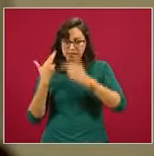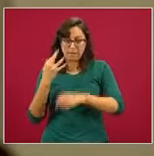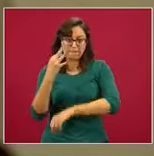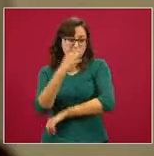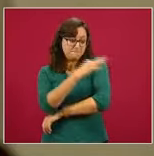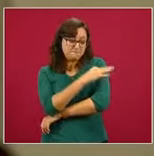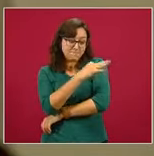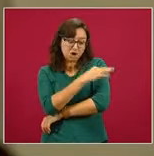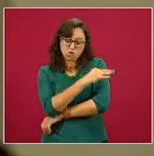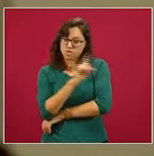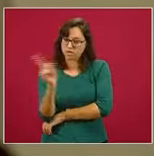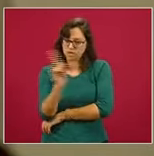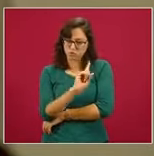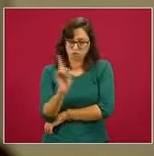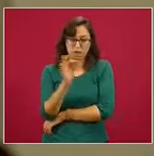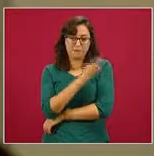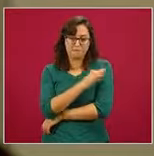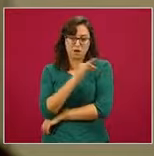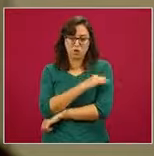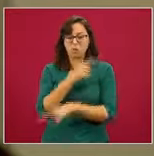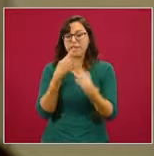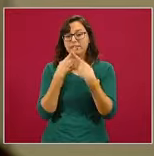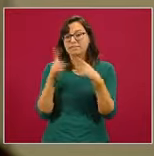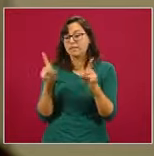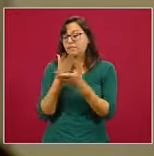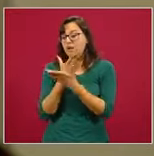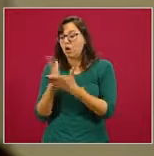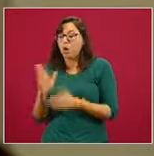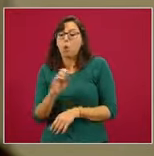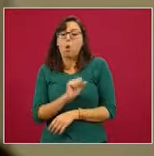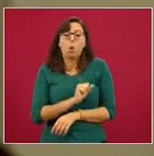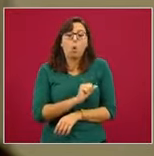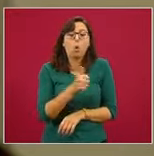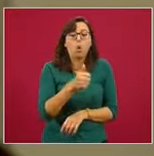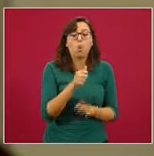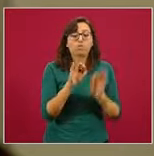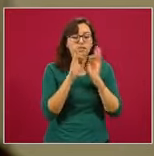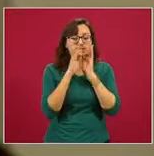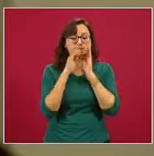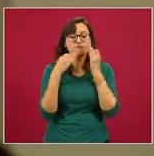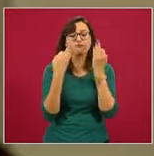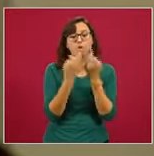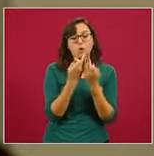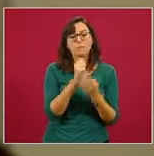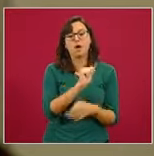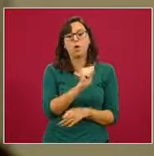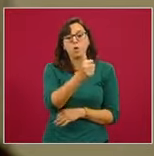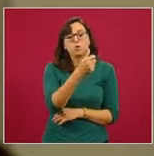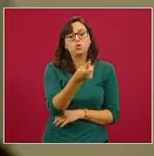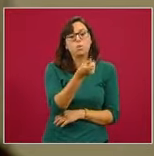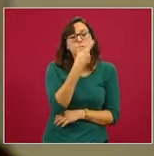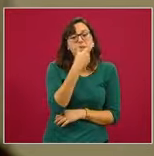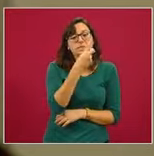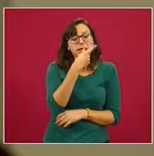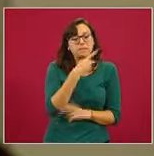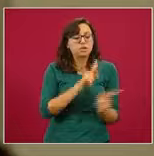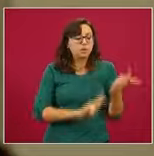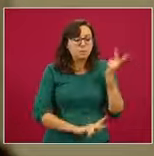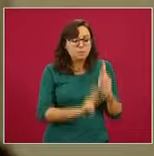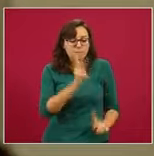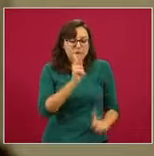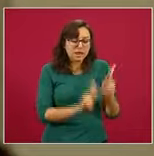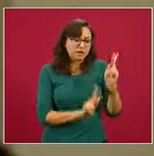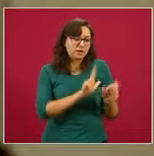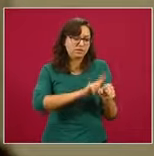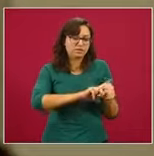es mucho más complejo de desarrollar, pero sí posibles tratamientos, medicamentos que se basen en la medicina tradicional, en